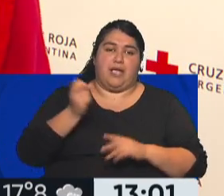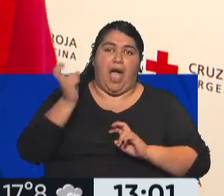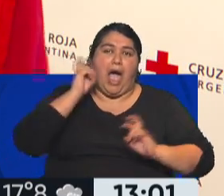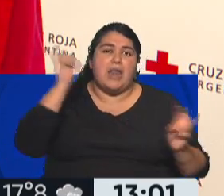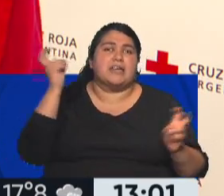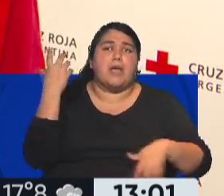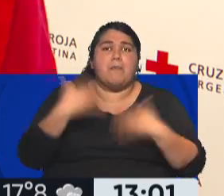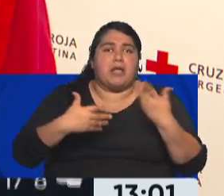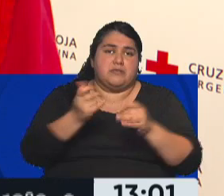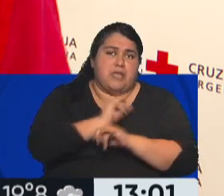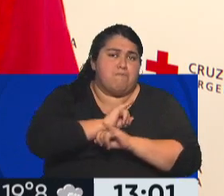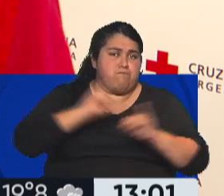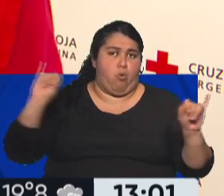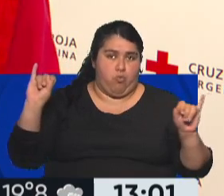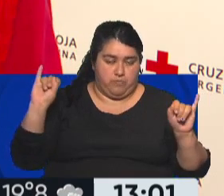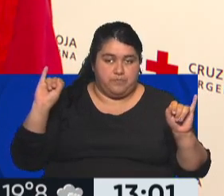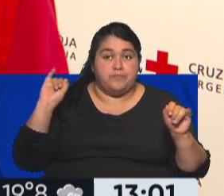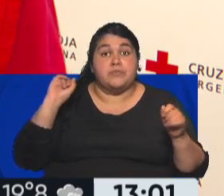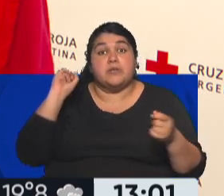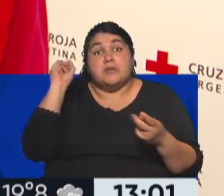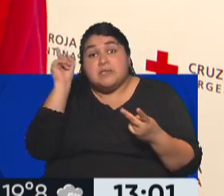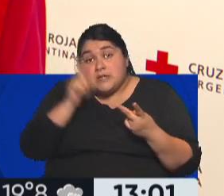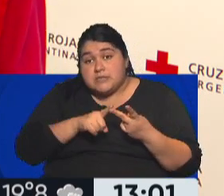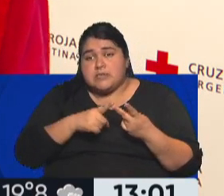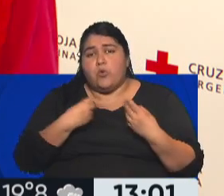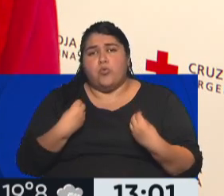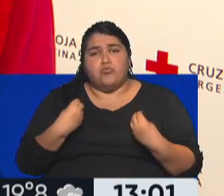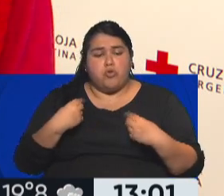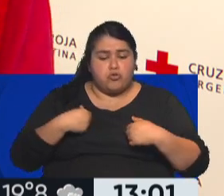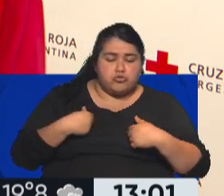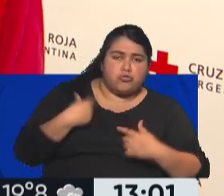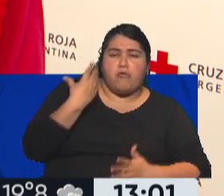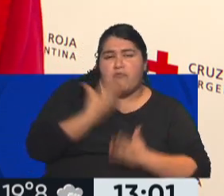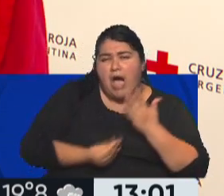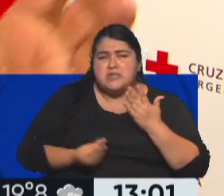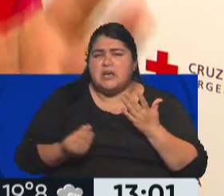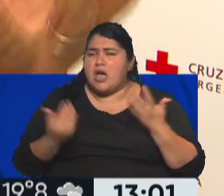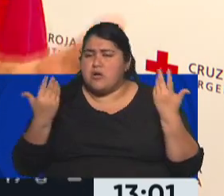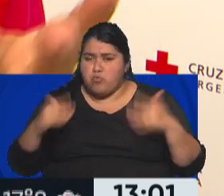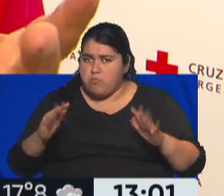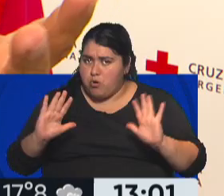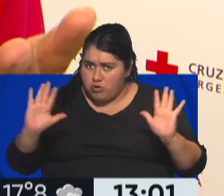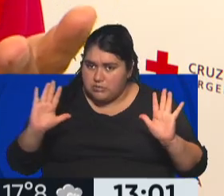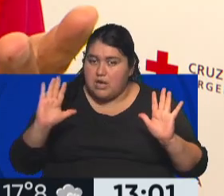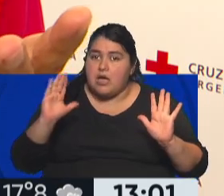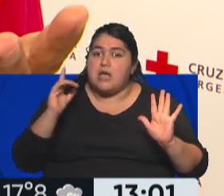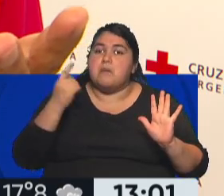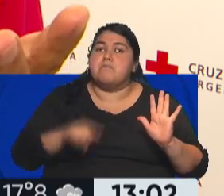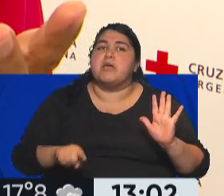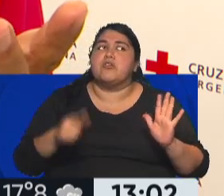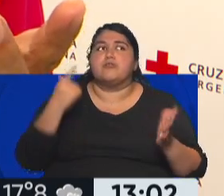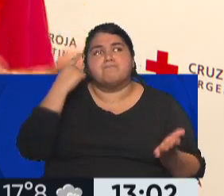sí lo otro es Sí después si le hacemos podemos hacer algo mal y puede ser pero muchas veces ponemos en la balanza el costo